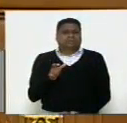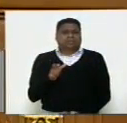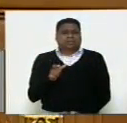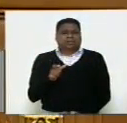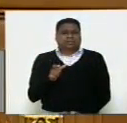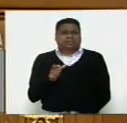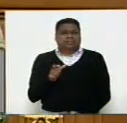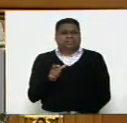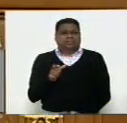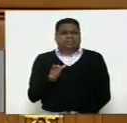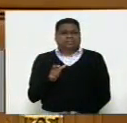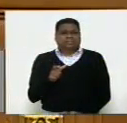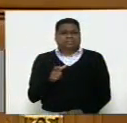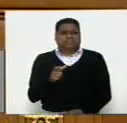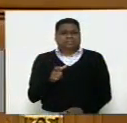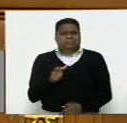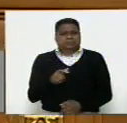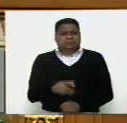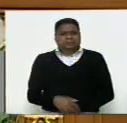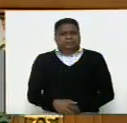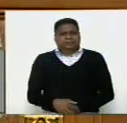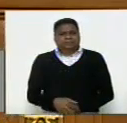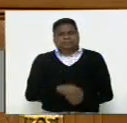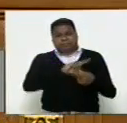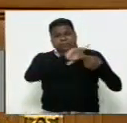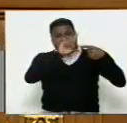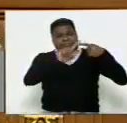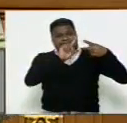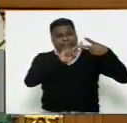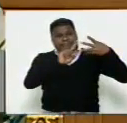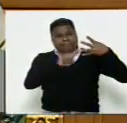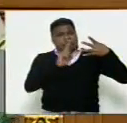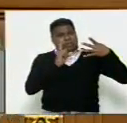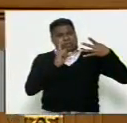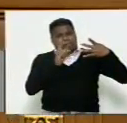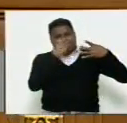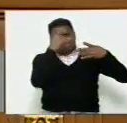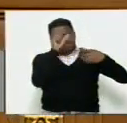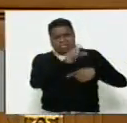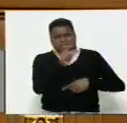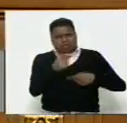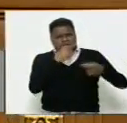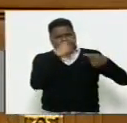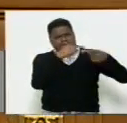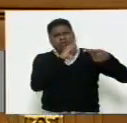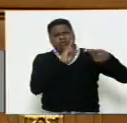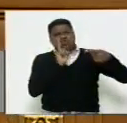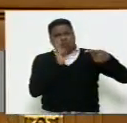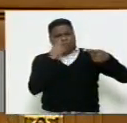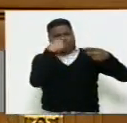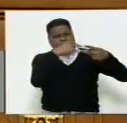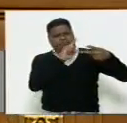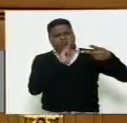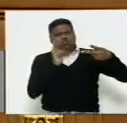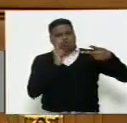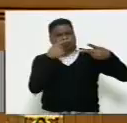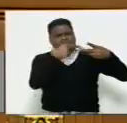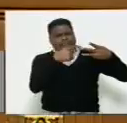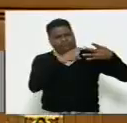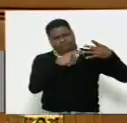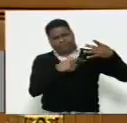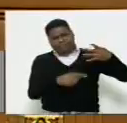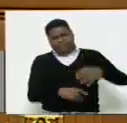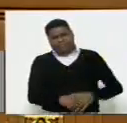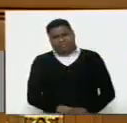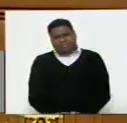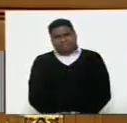Olga, Argelia, Eumelia, Nora Castañeda, dígame Nora, ese buen